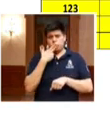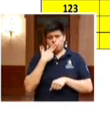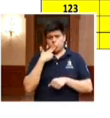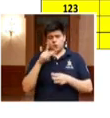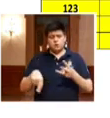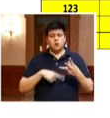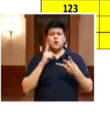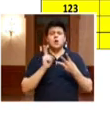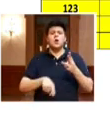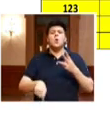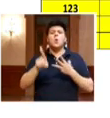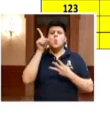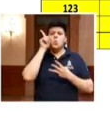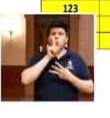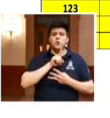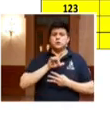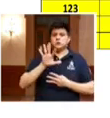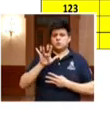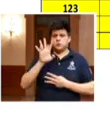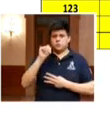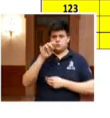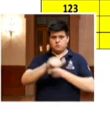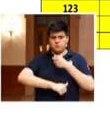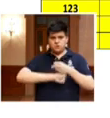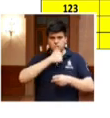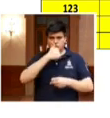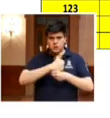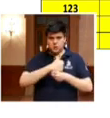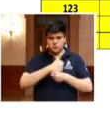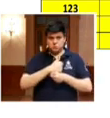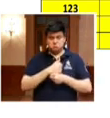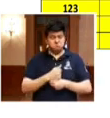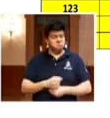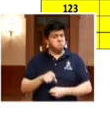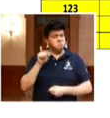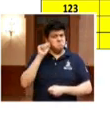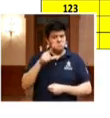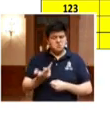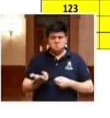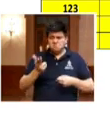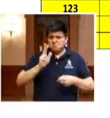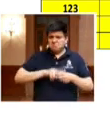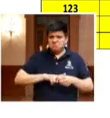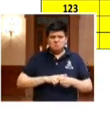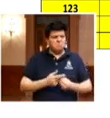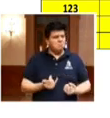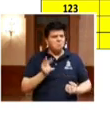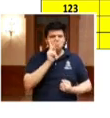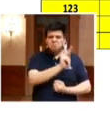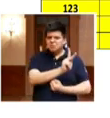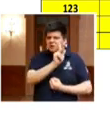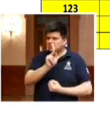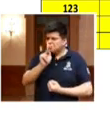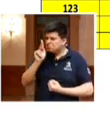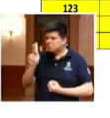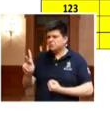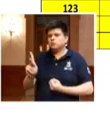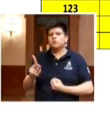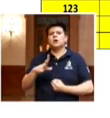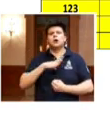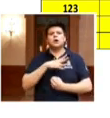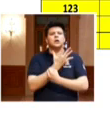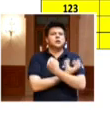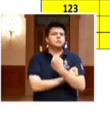una femenina de 59 años de edad, también en el Instituto Mexicano del Seguro Social, con